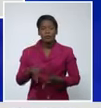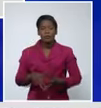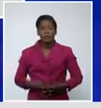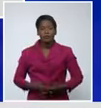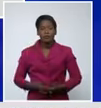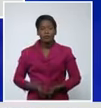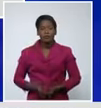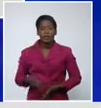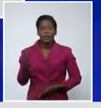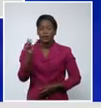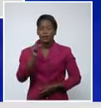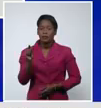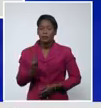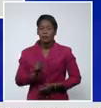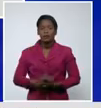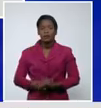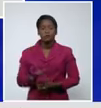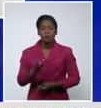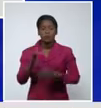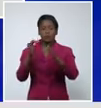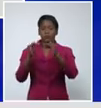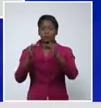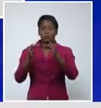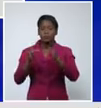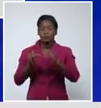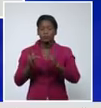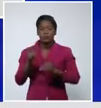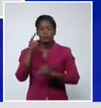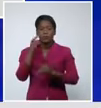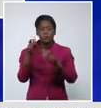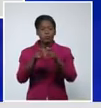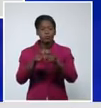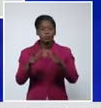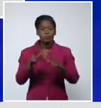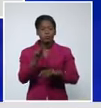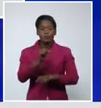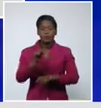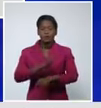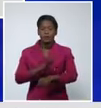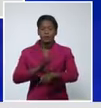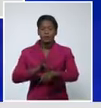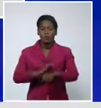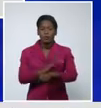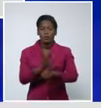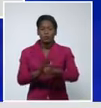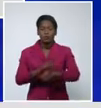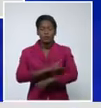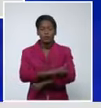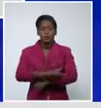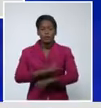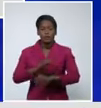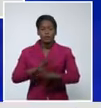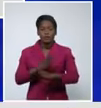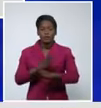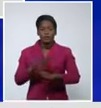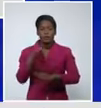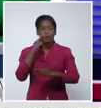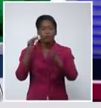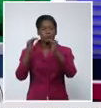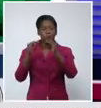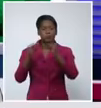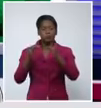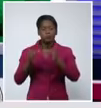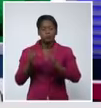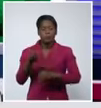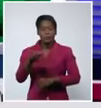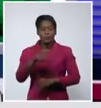los países que tienen el mayor número de casos activos hasta el día de ayer. Y cuando